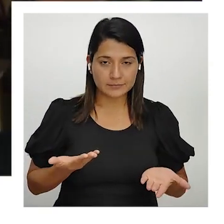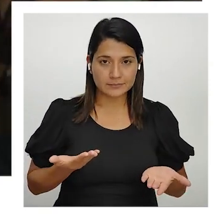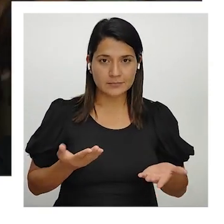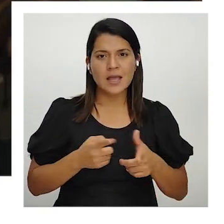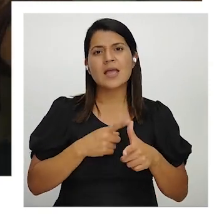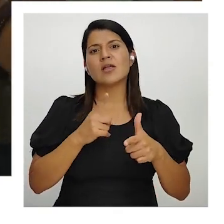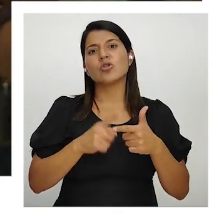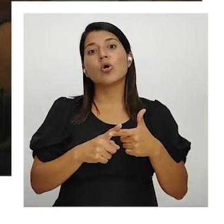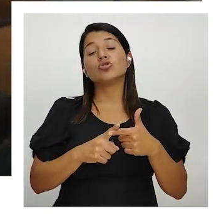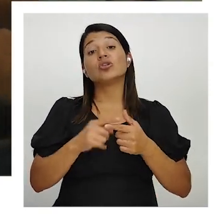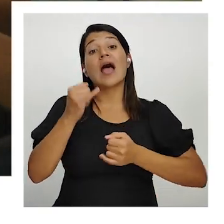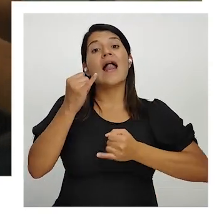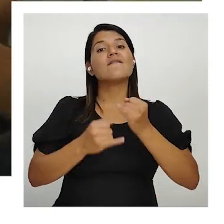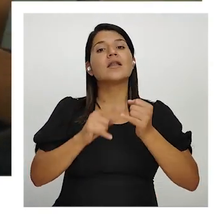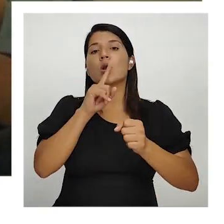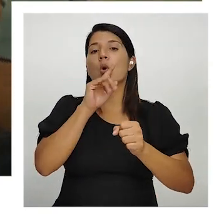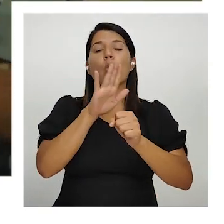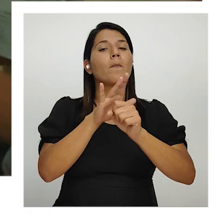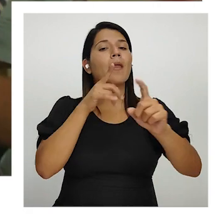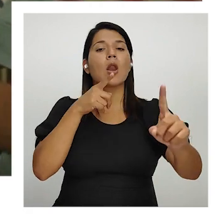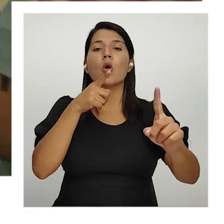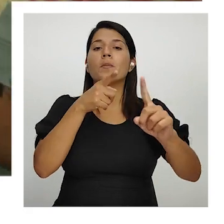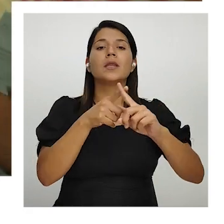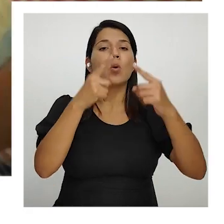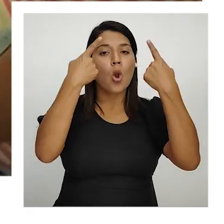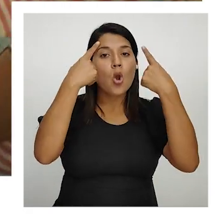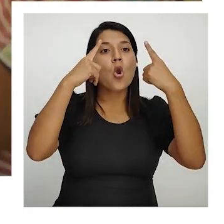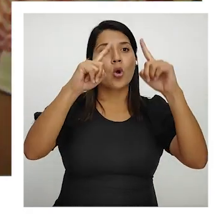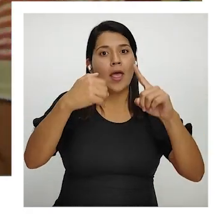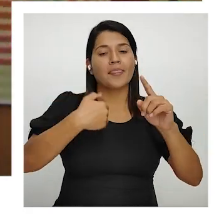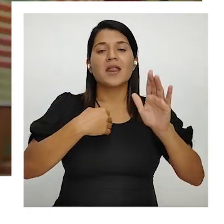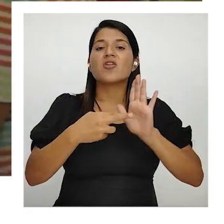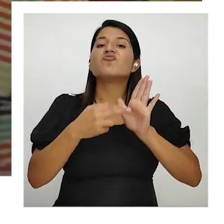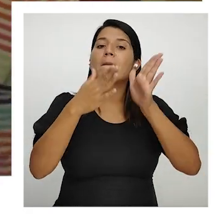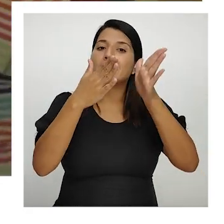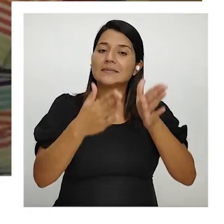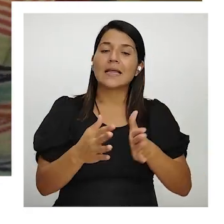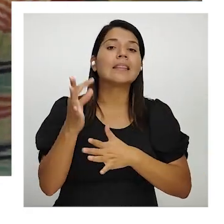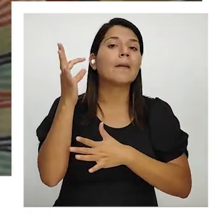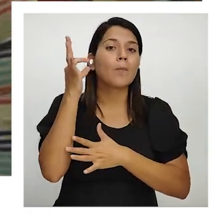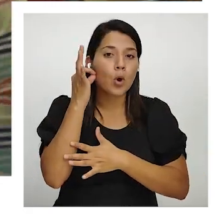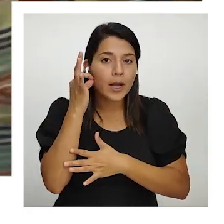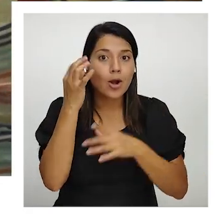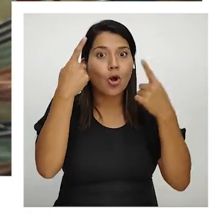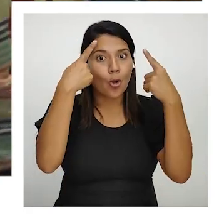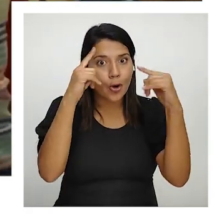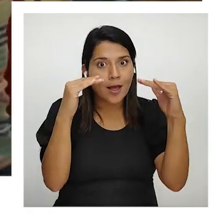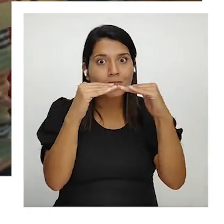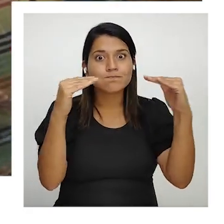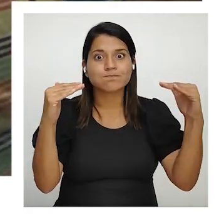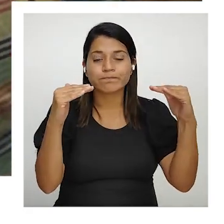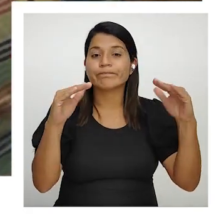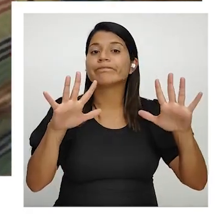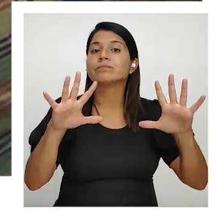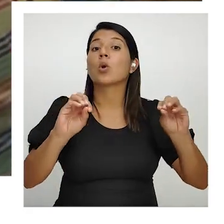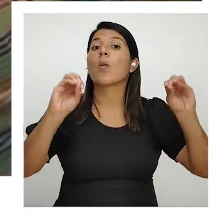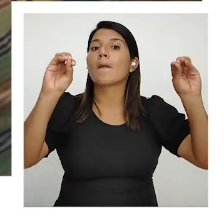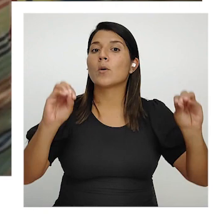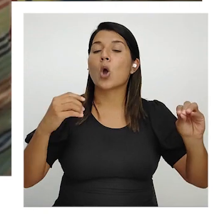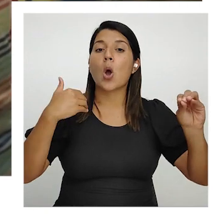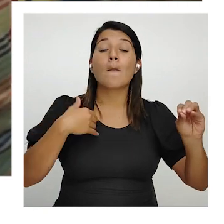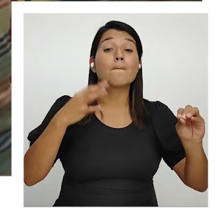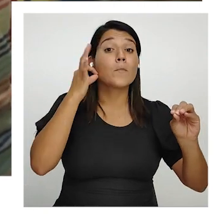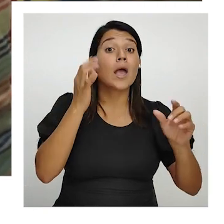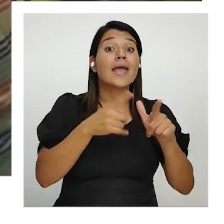el fin de la legislación, que era lograr una representación lo más paritaria posible. Entonces ahí se estableció el mecanismo